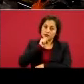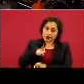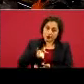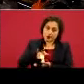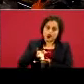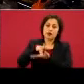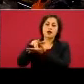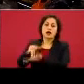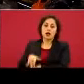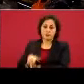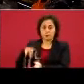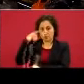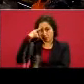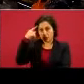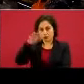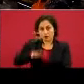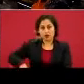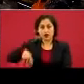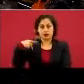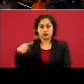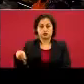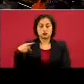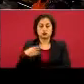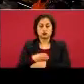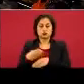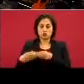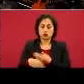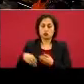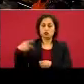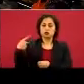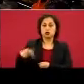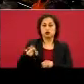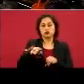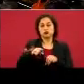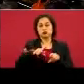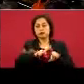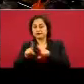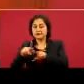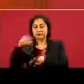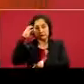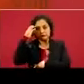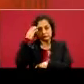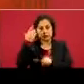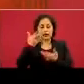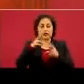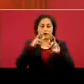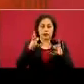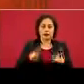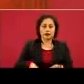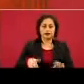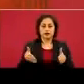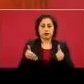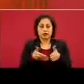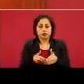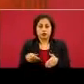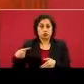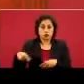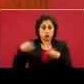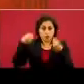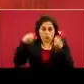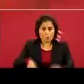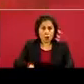sus enseres, sus muebles, camas, refrigeradores, estufas, lo que hayan perdido,